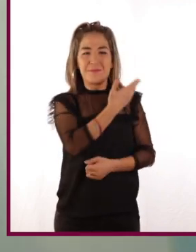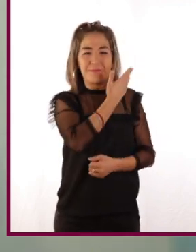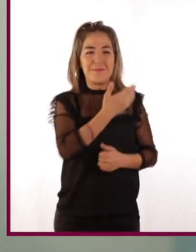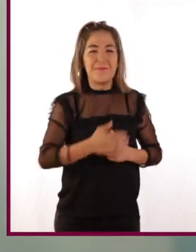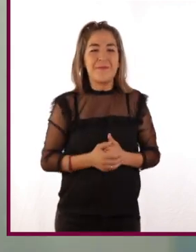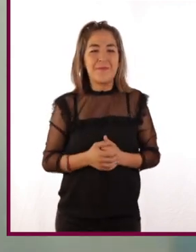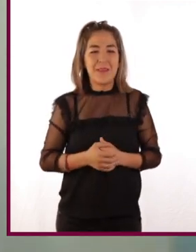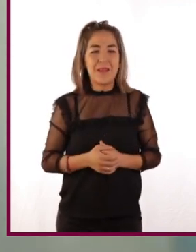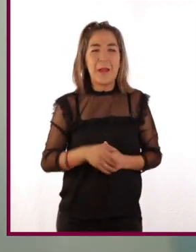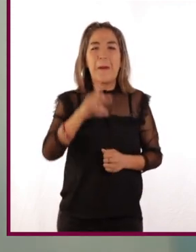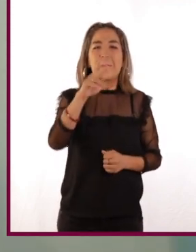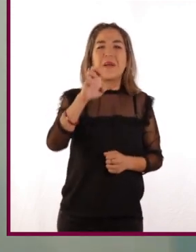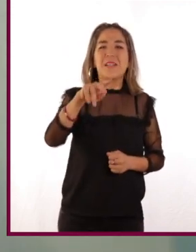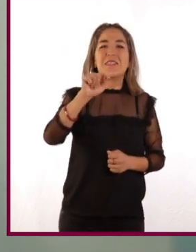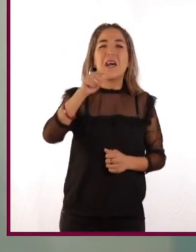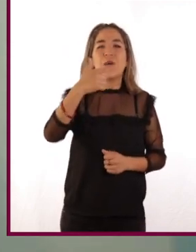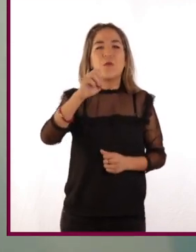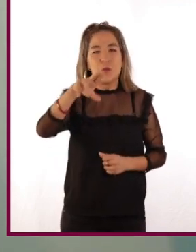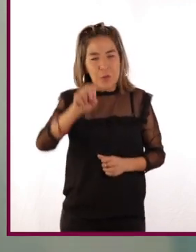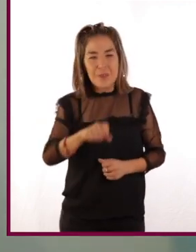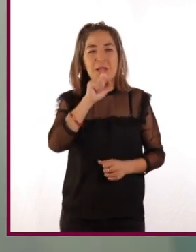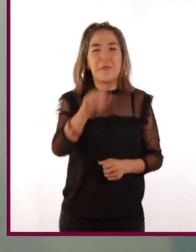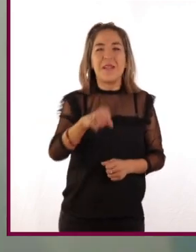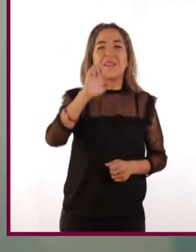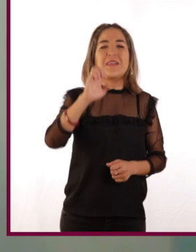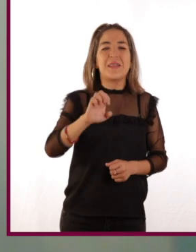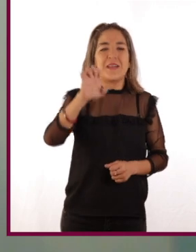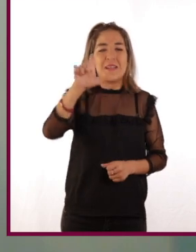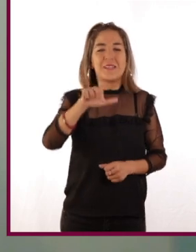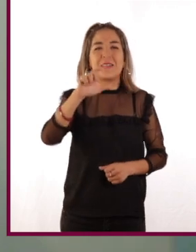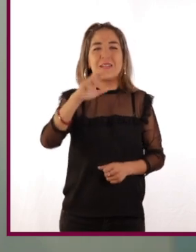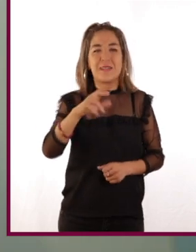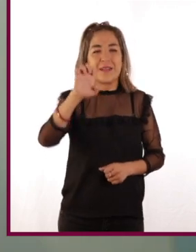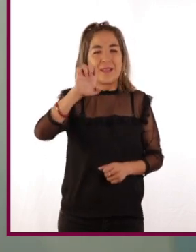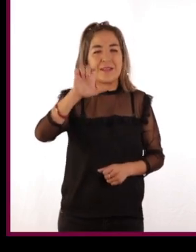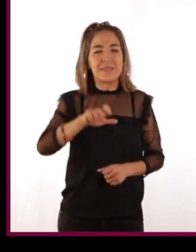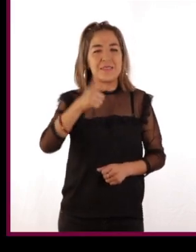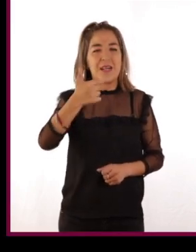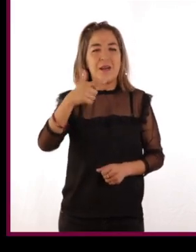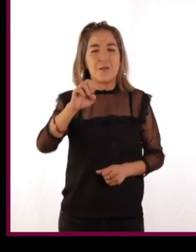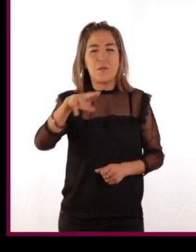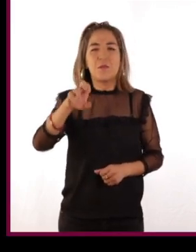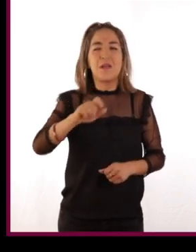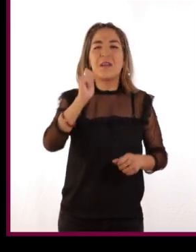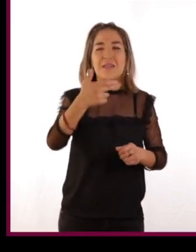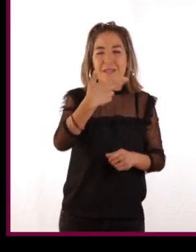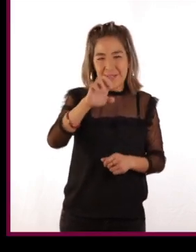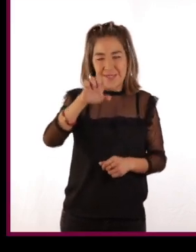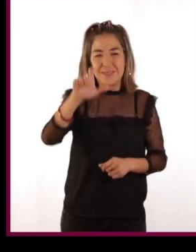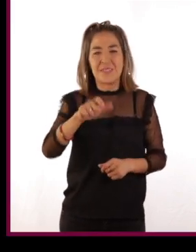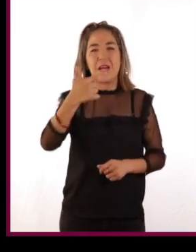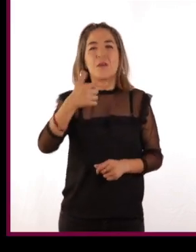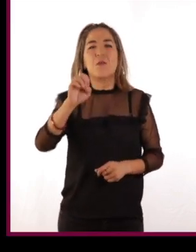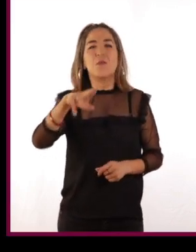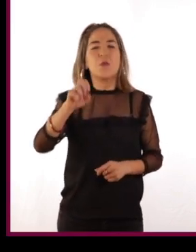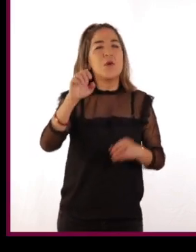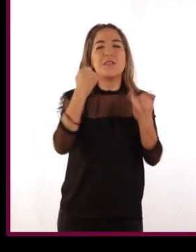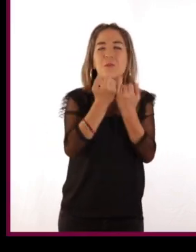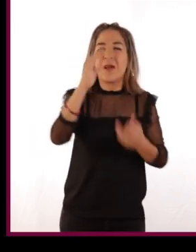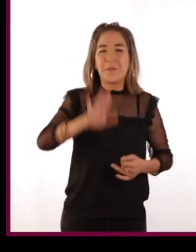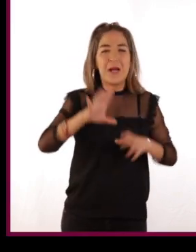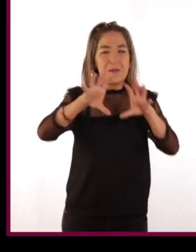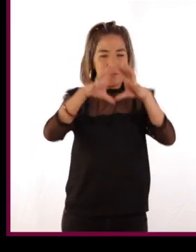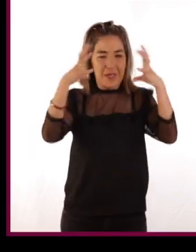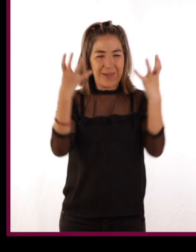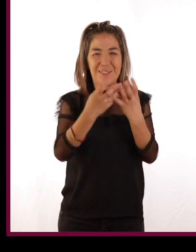forma de tener pentágonos y hexágonos. Tal vez ustedes lo tenemos muy presente el diseño que tienen los balones